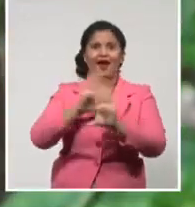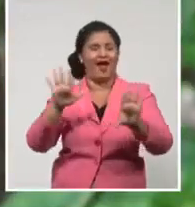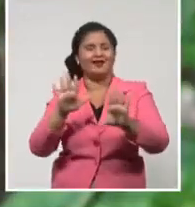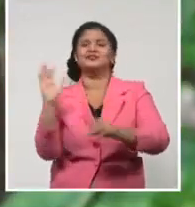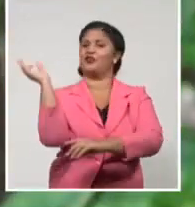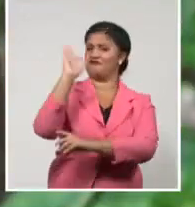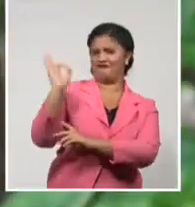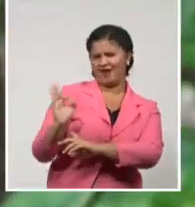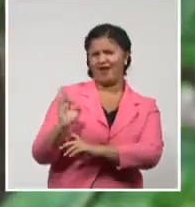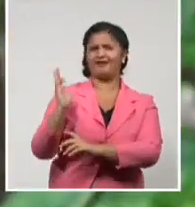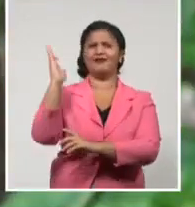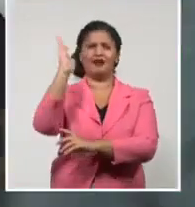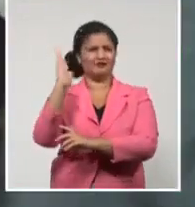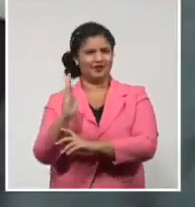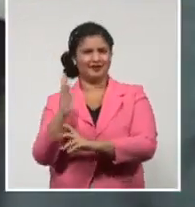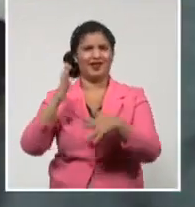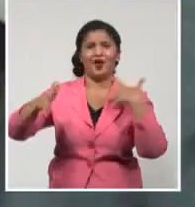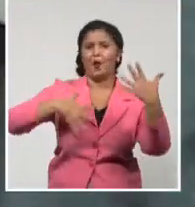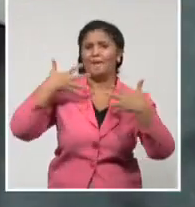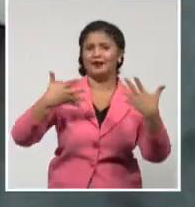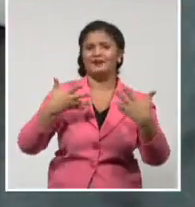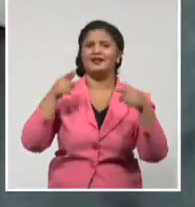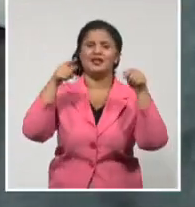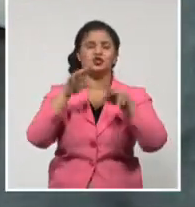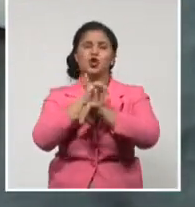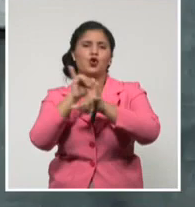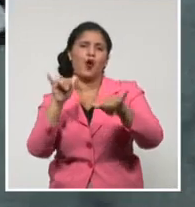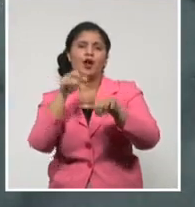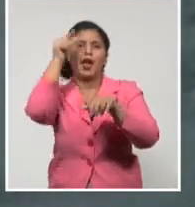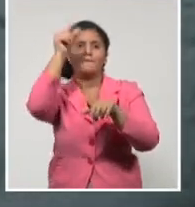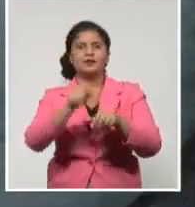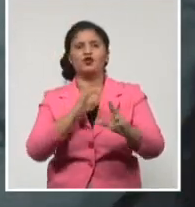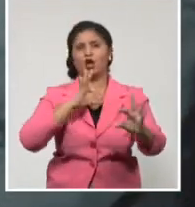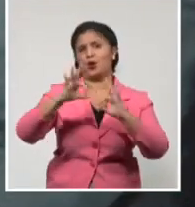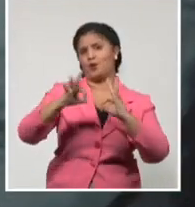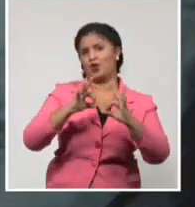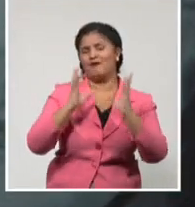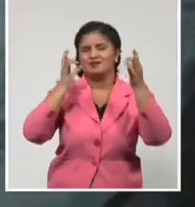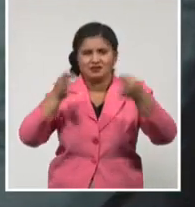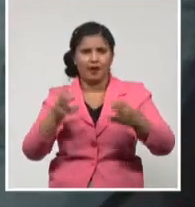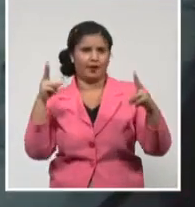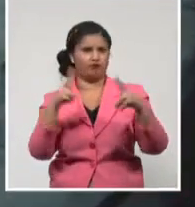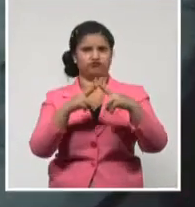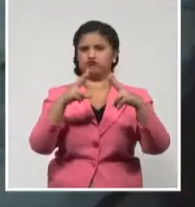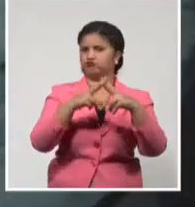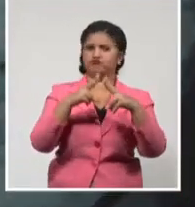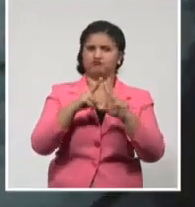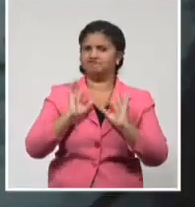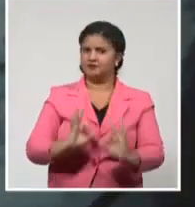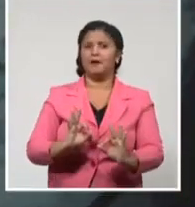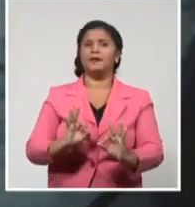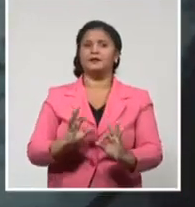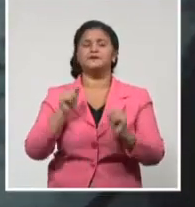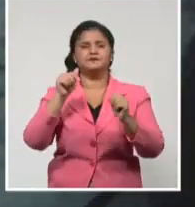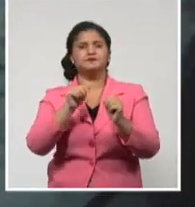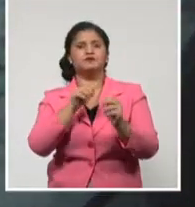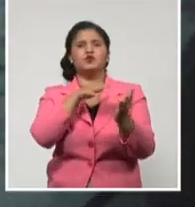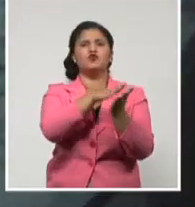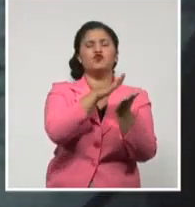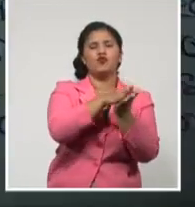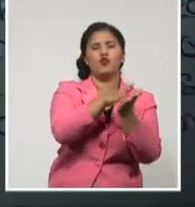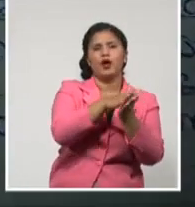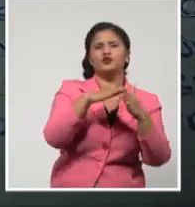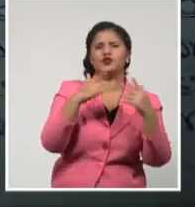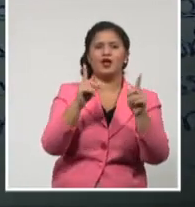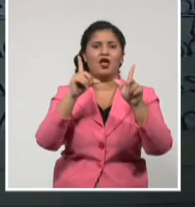mucho porque hacer amiga jen del agua ya como había venido hoy era muy inseparable ella conserva una foto de la boda de miguel ángel en